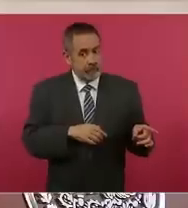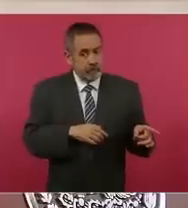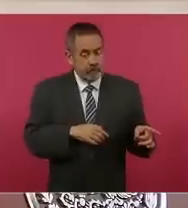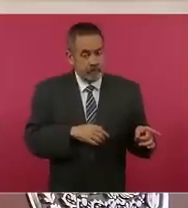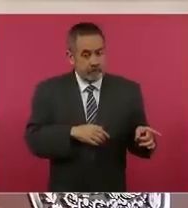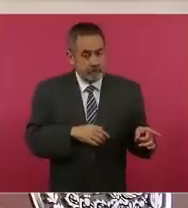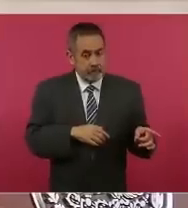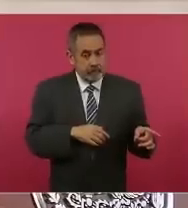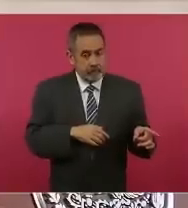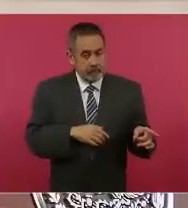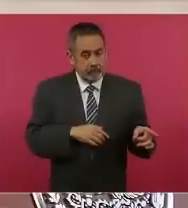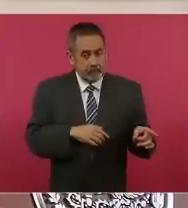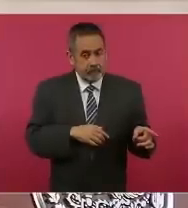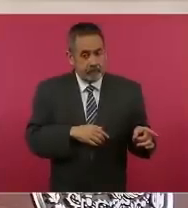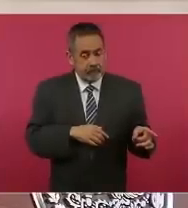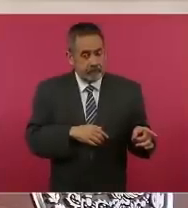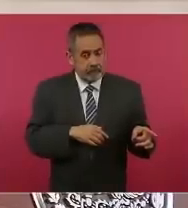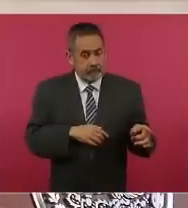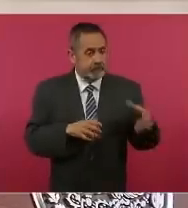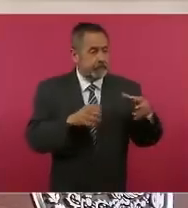de mentir